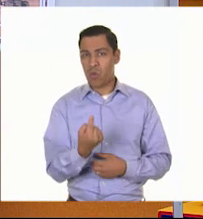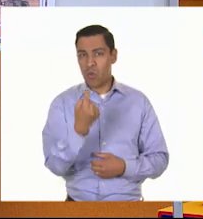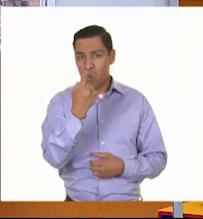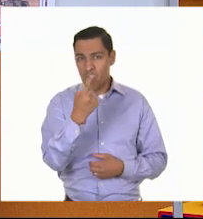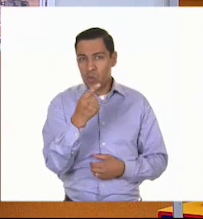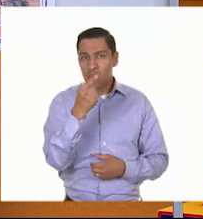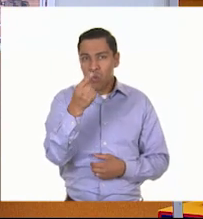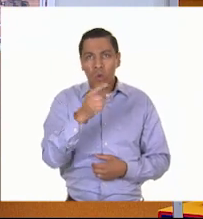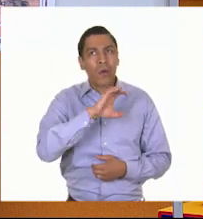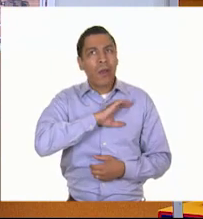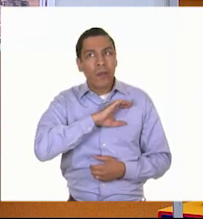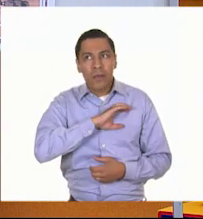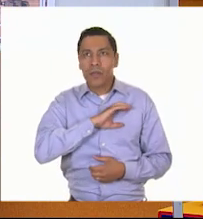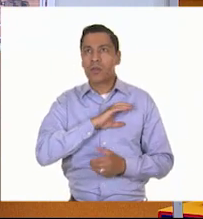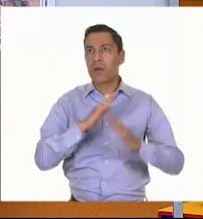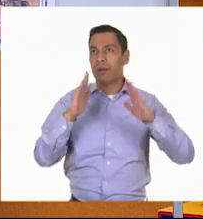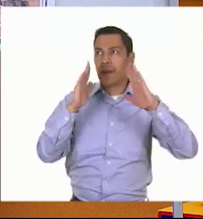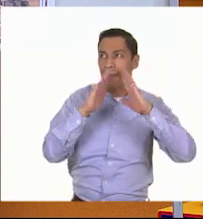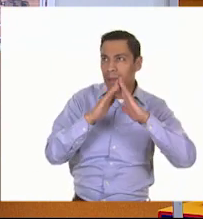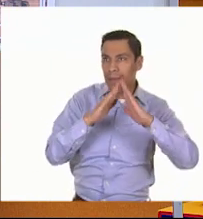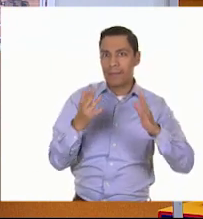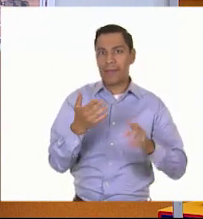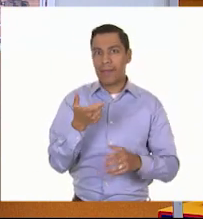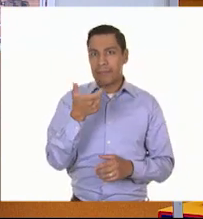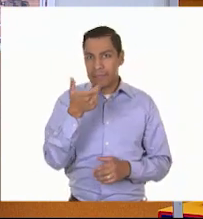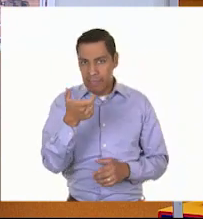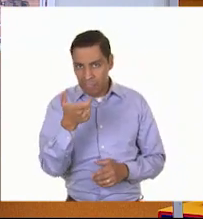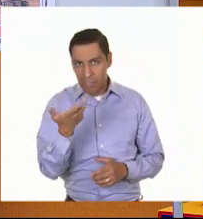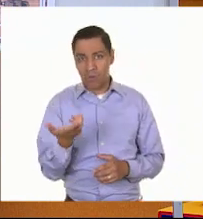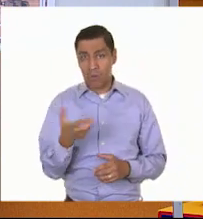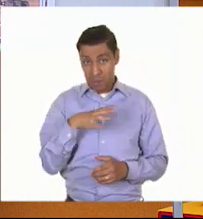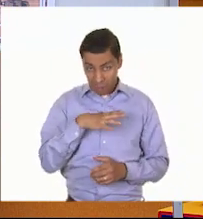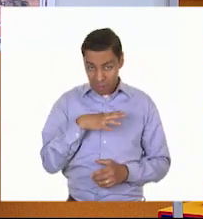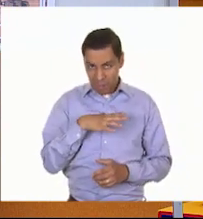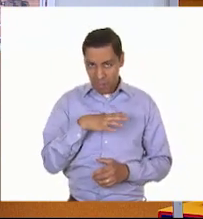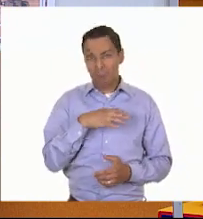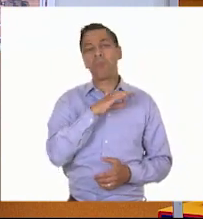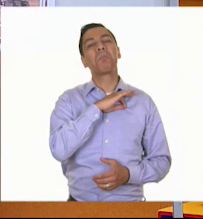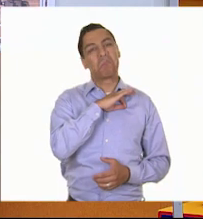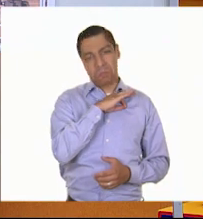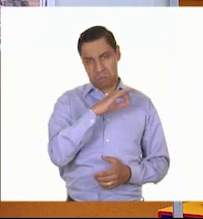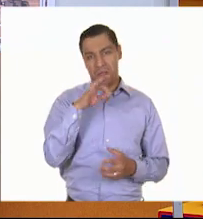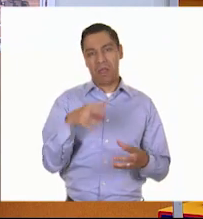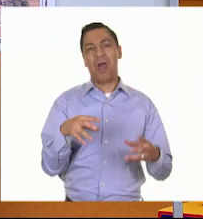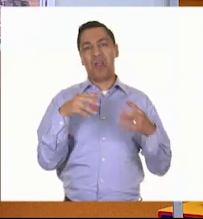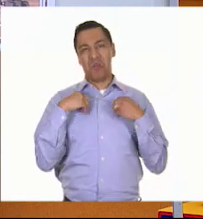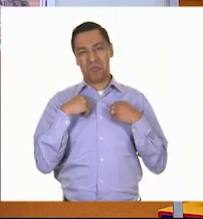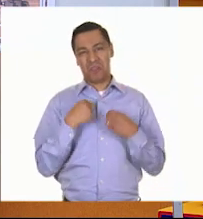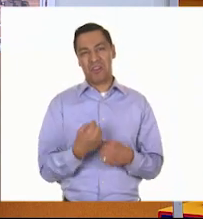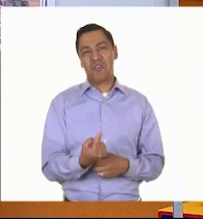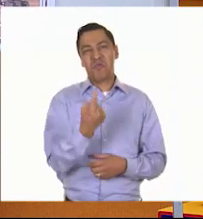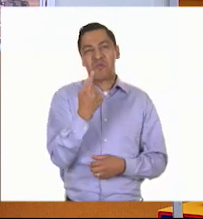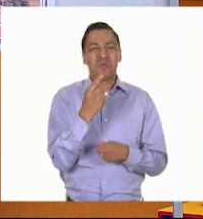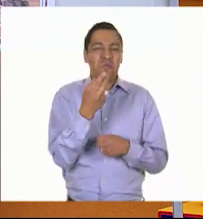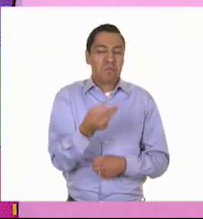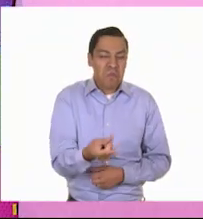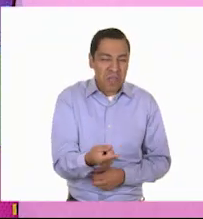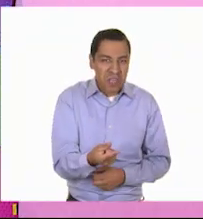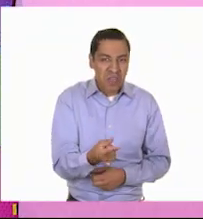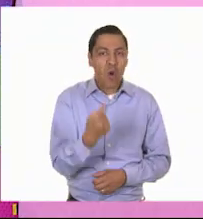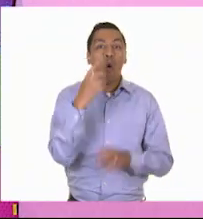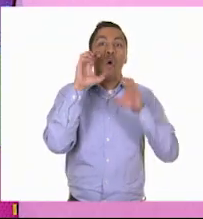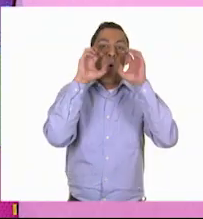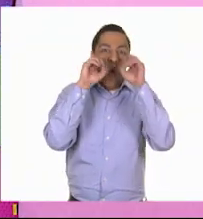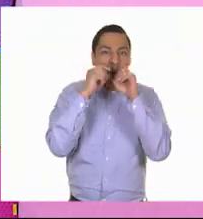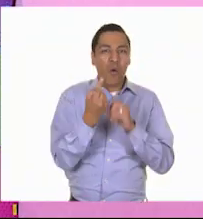alimento, el cariño y el techo que necesita. Ahora ya tenemos todas las ideas principales seleccionadas.